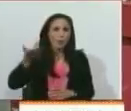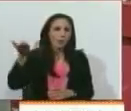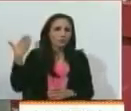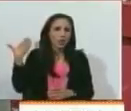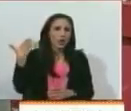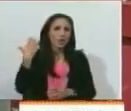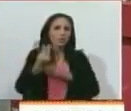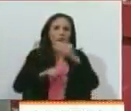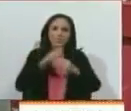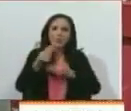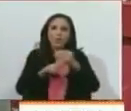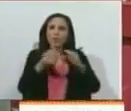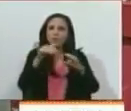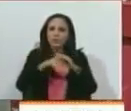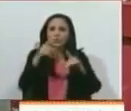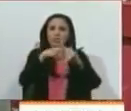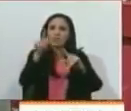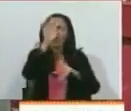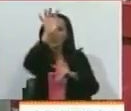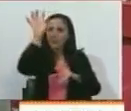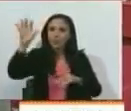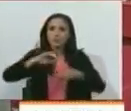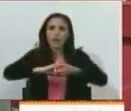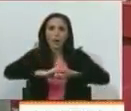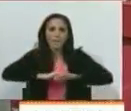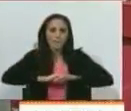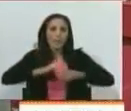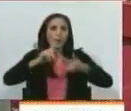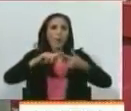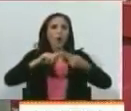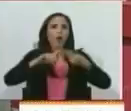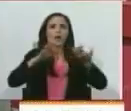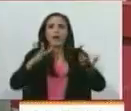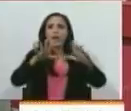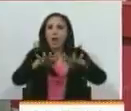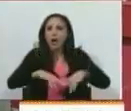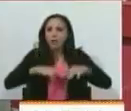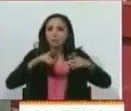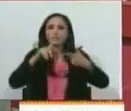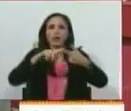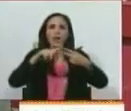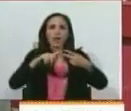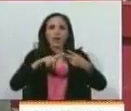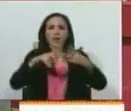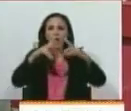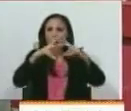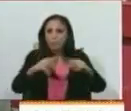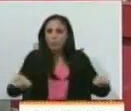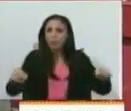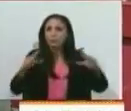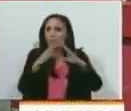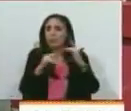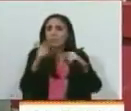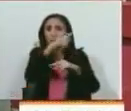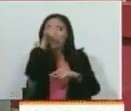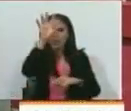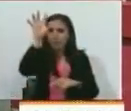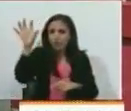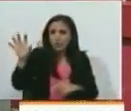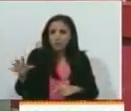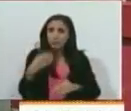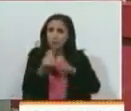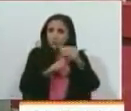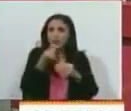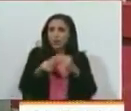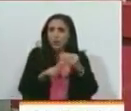Japón, el Reino Unido, Islandia, entre otros, hicieron elecciones parlamentarias adelantadas y nadie dijo nada.